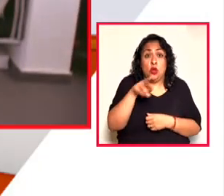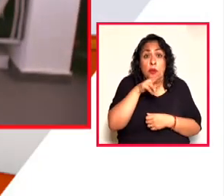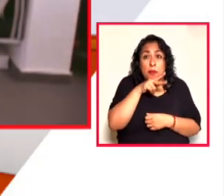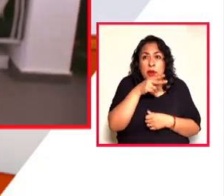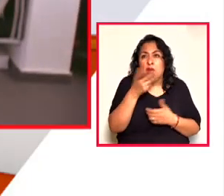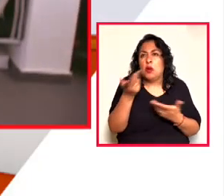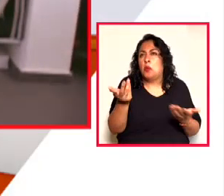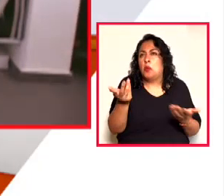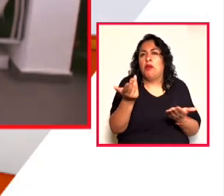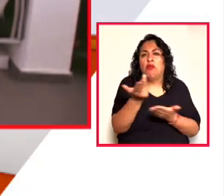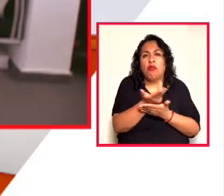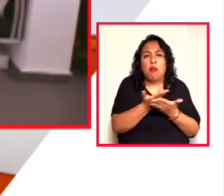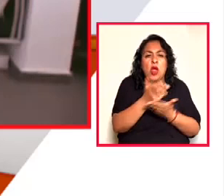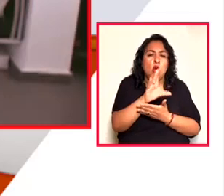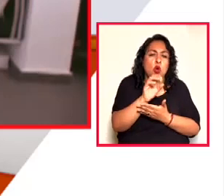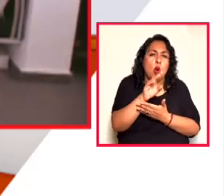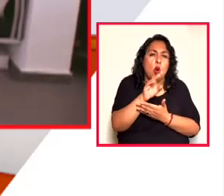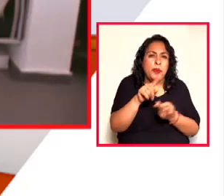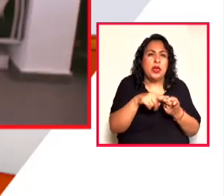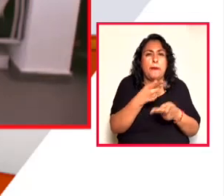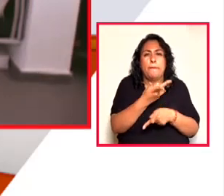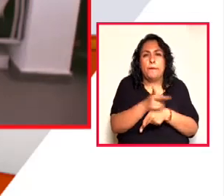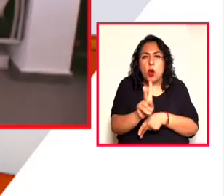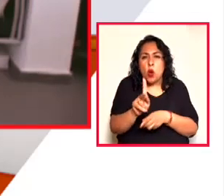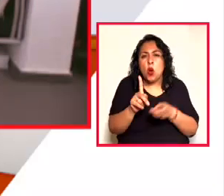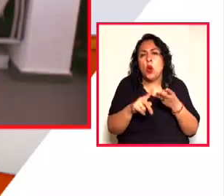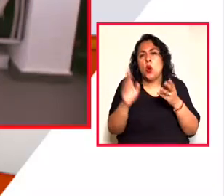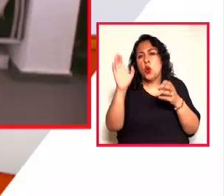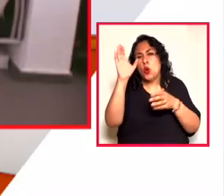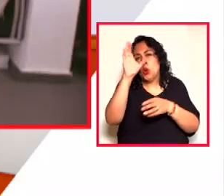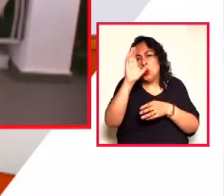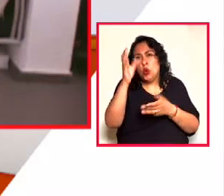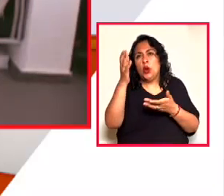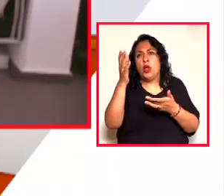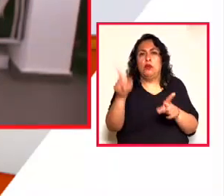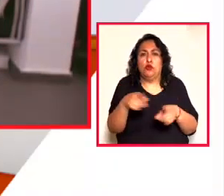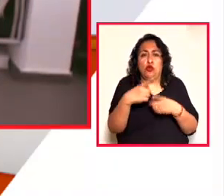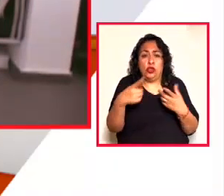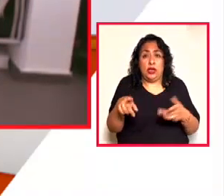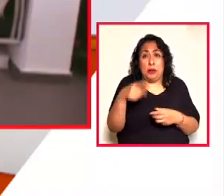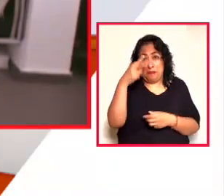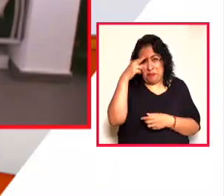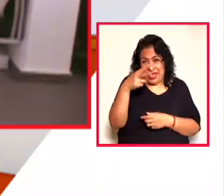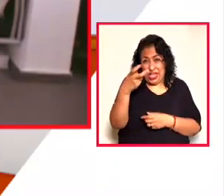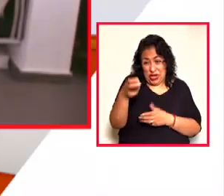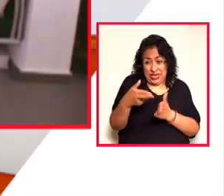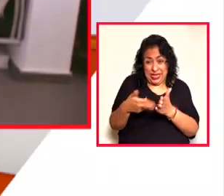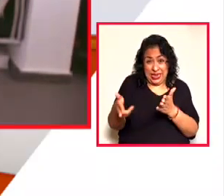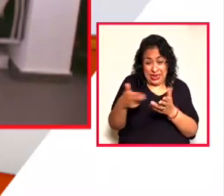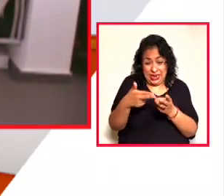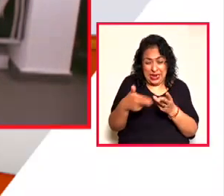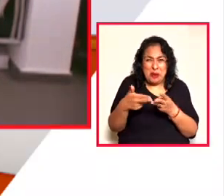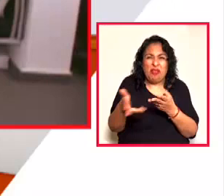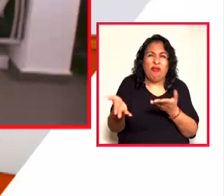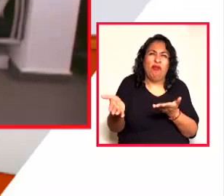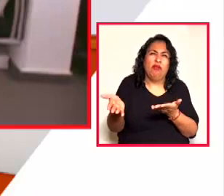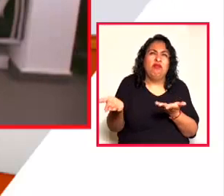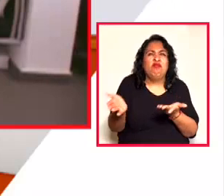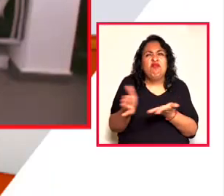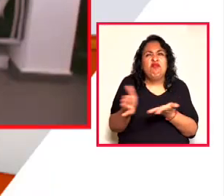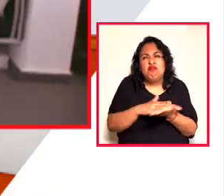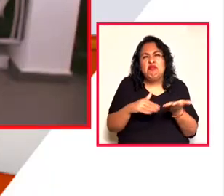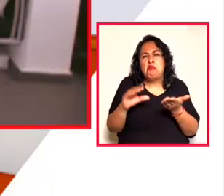cómic, el punk o las culturas musicales. En México este tipo de publicaciones precarias de pequeña